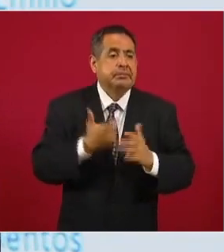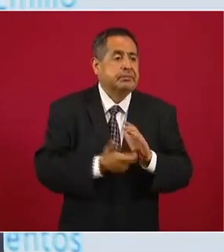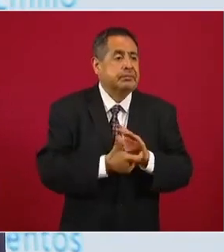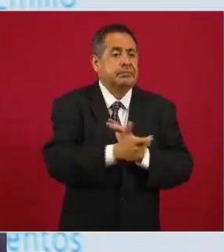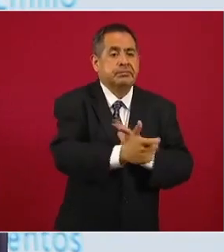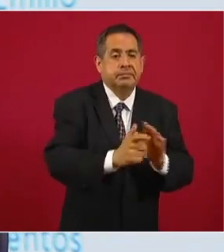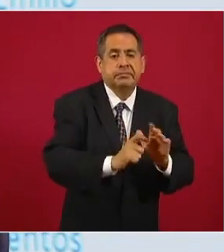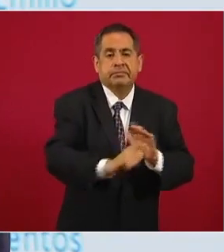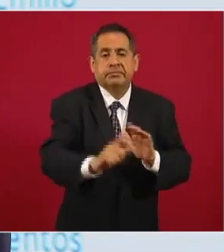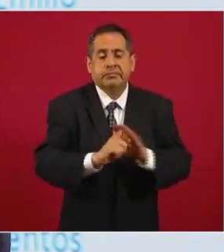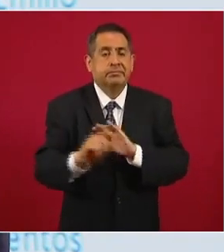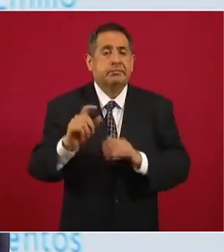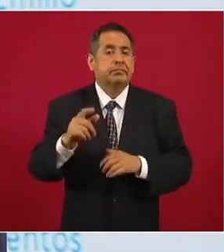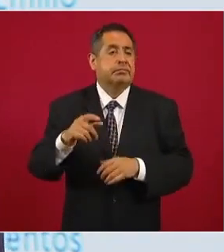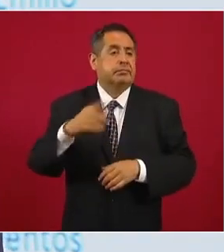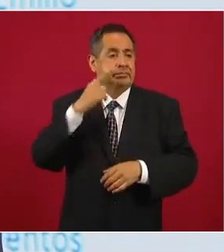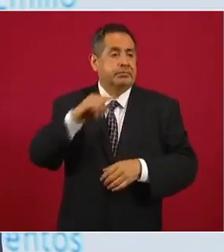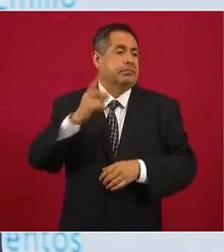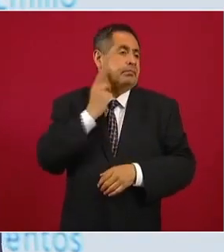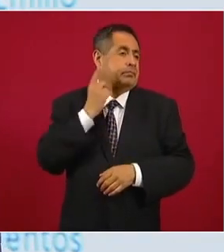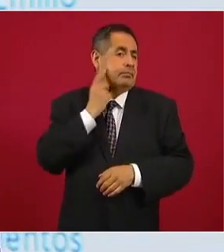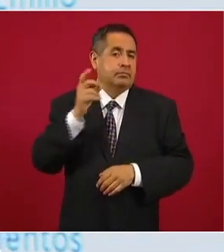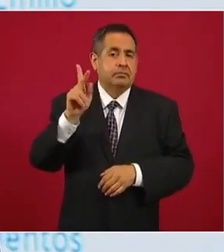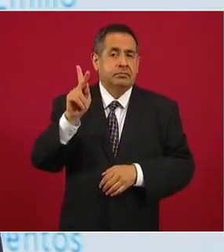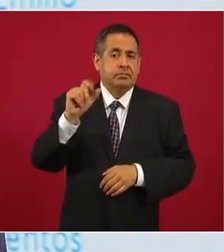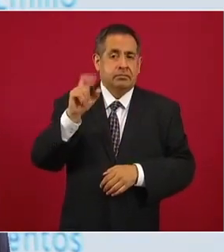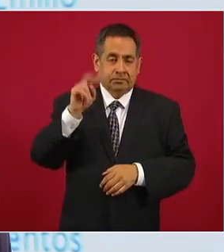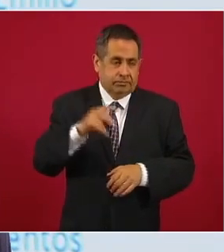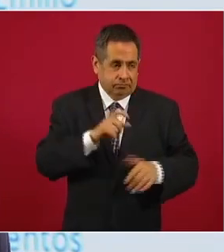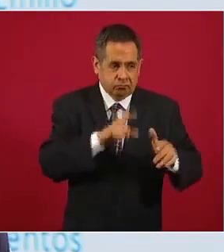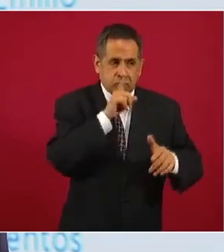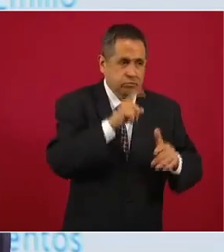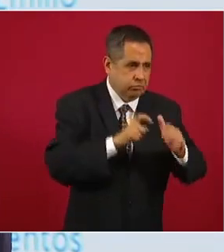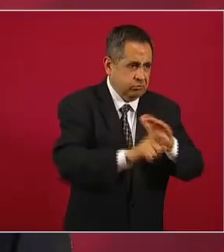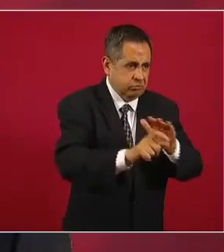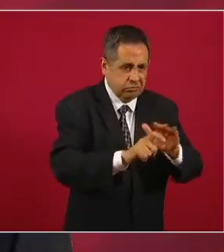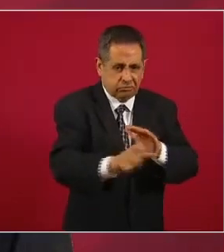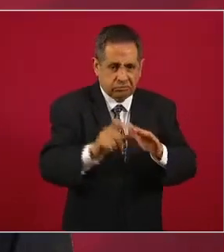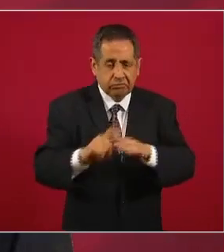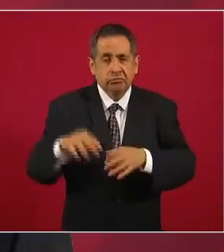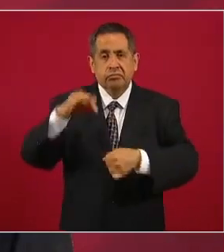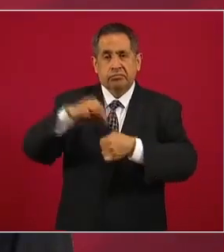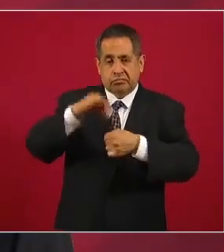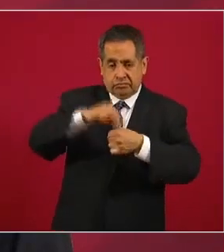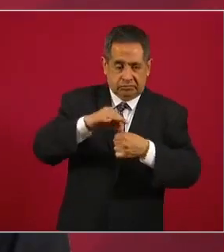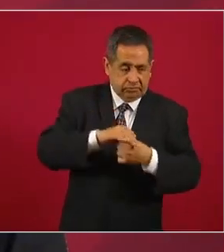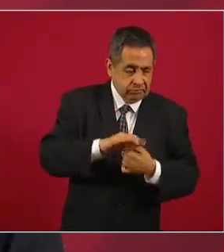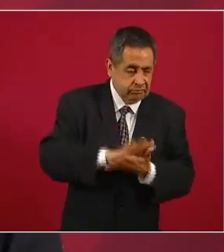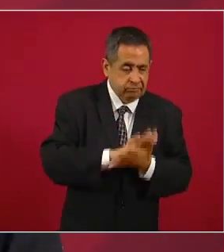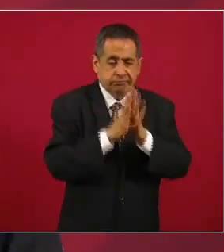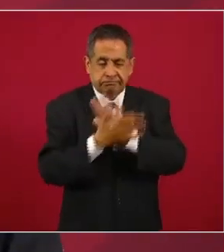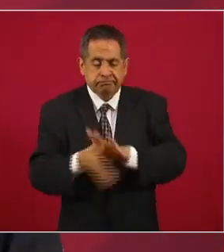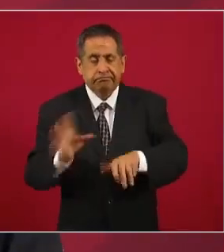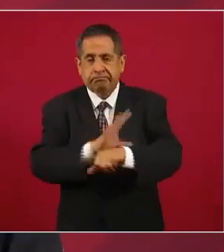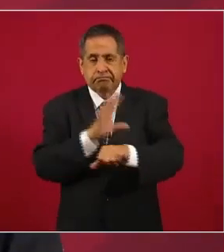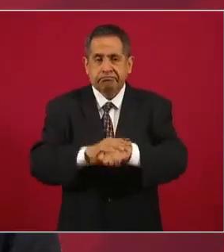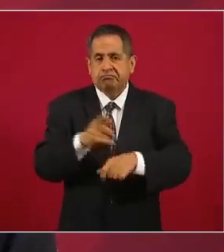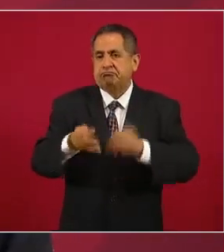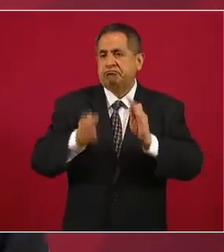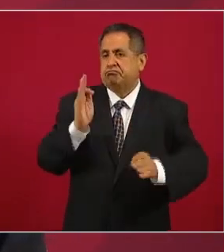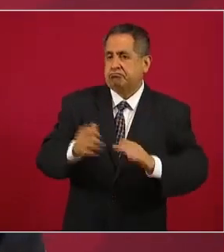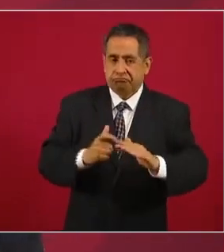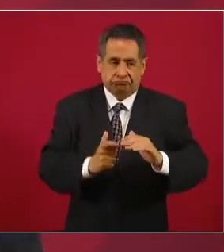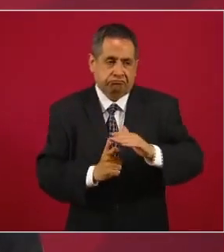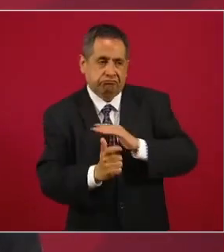PAN para obtener los votos y la aprobación de la llamada reforma energética,